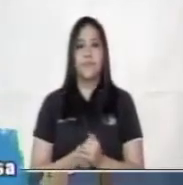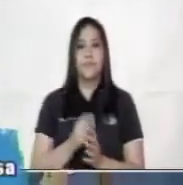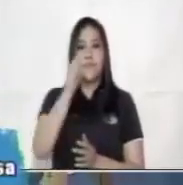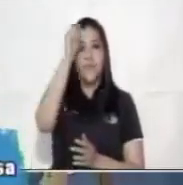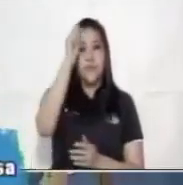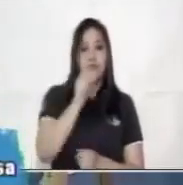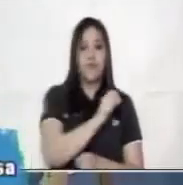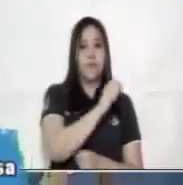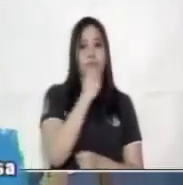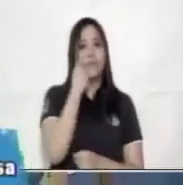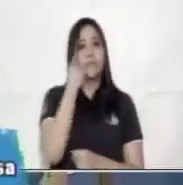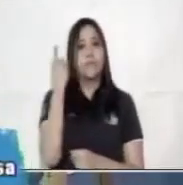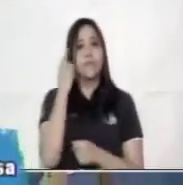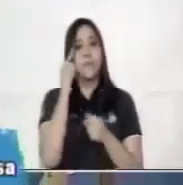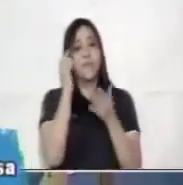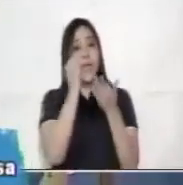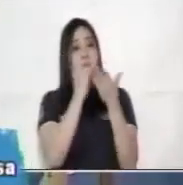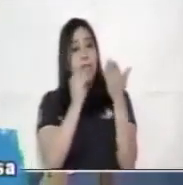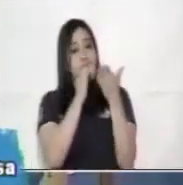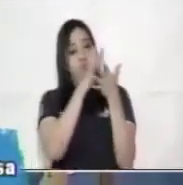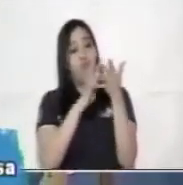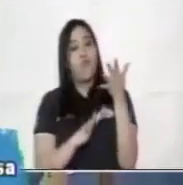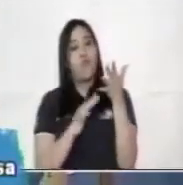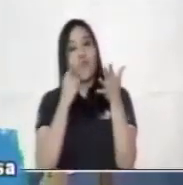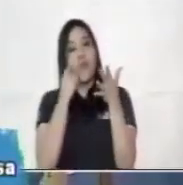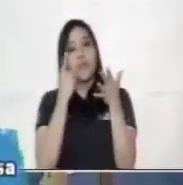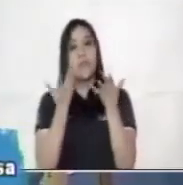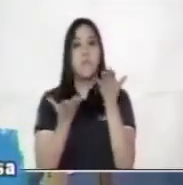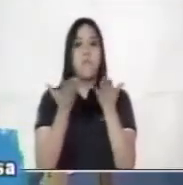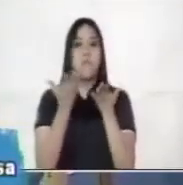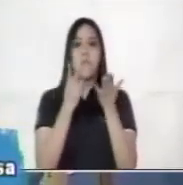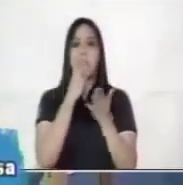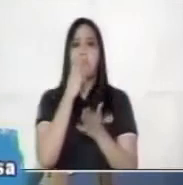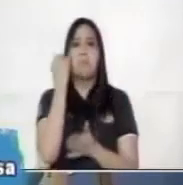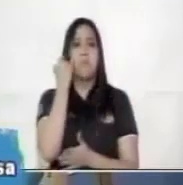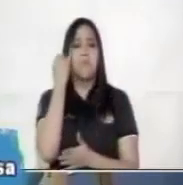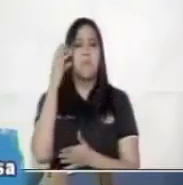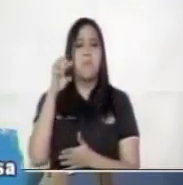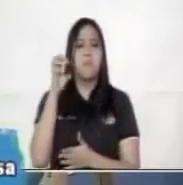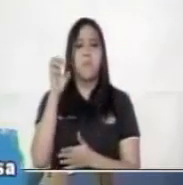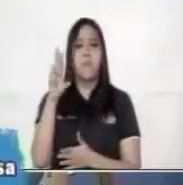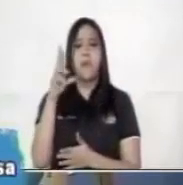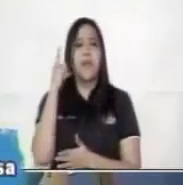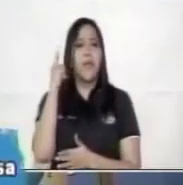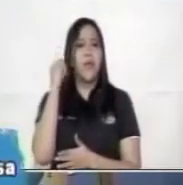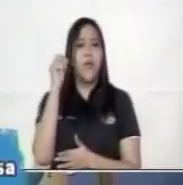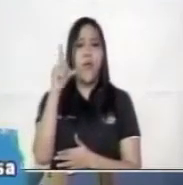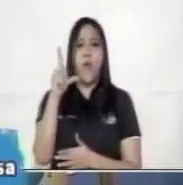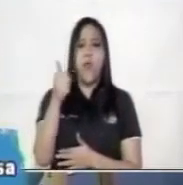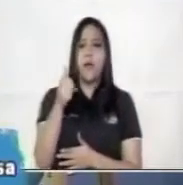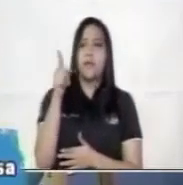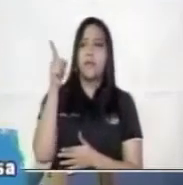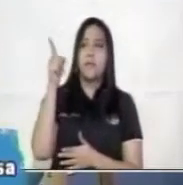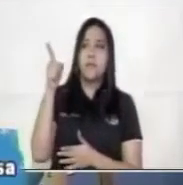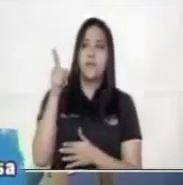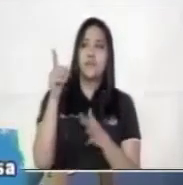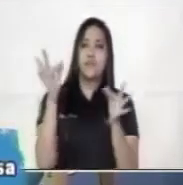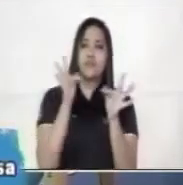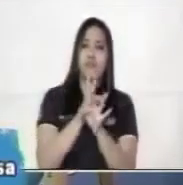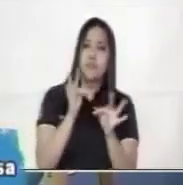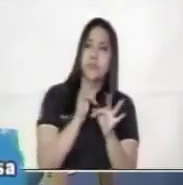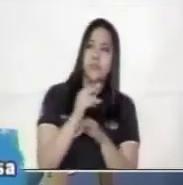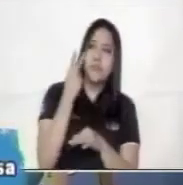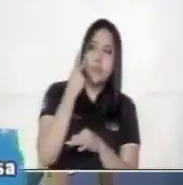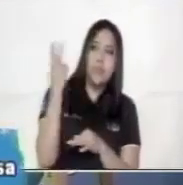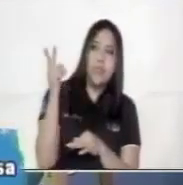La gráfica entonces que formamos es como una hipérbola. Y la gráfica entonces de una función inversa